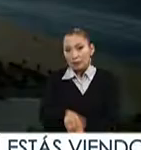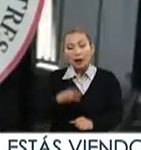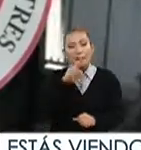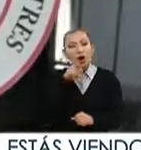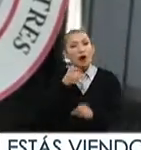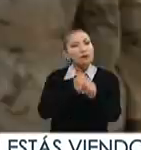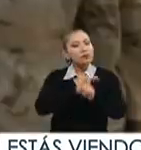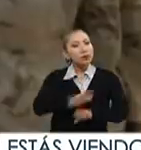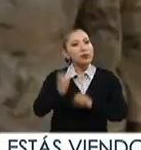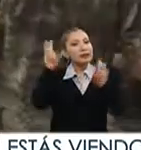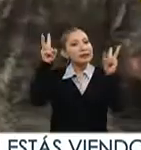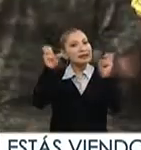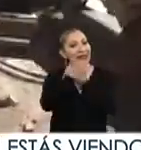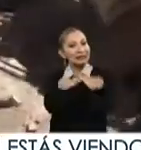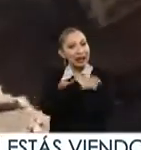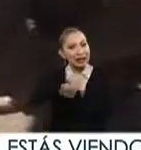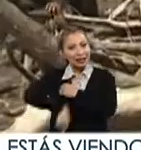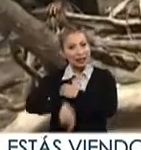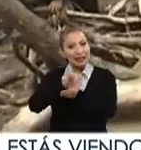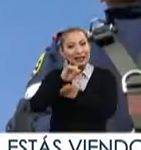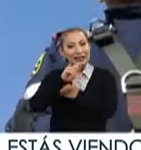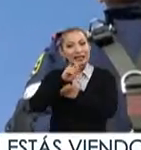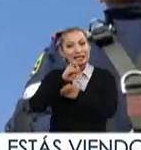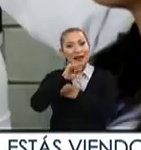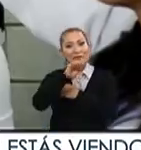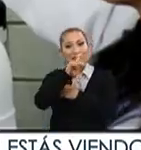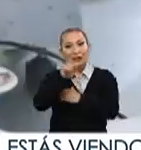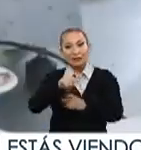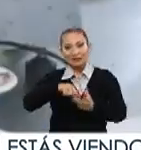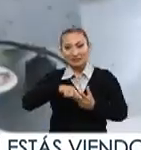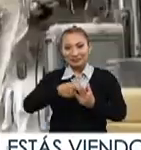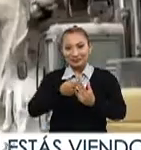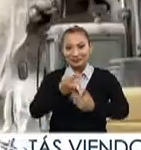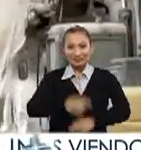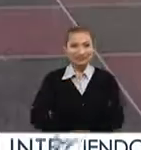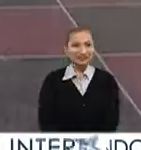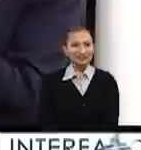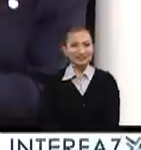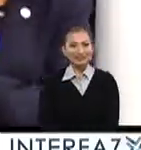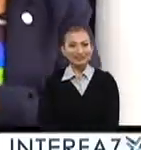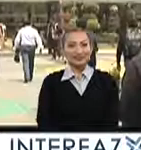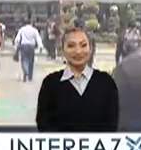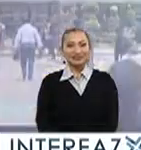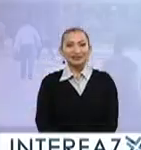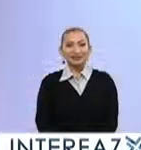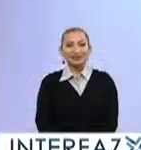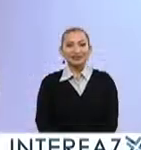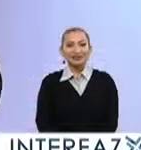lo mejor de la información en educación está aquí en Interfaz. Comenzamos.